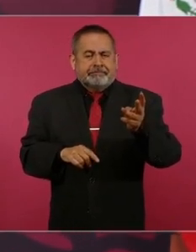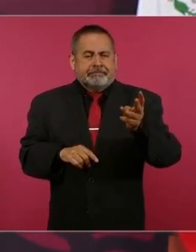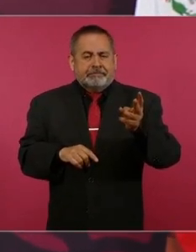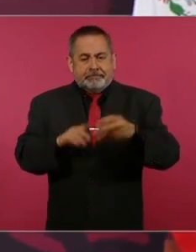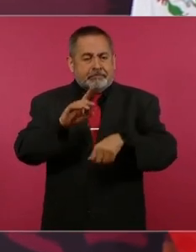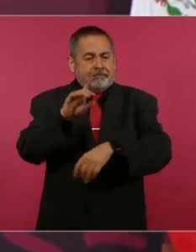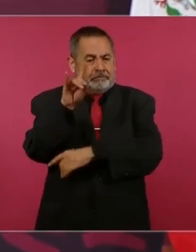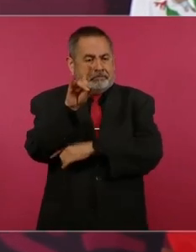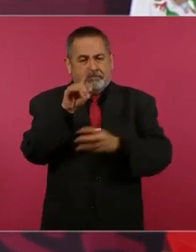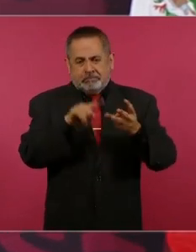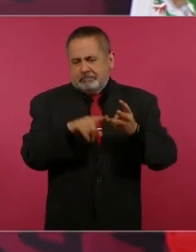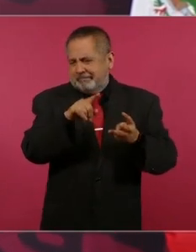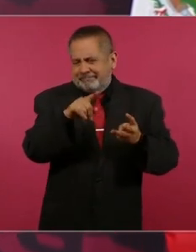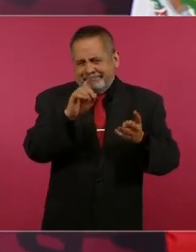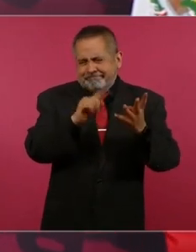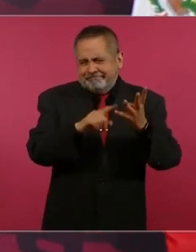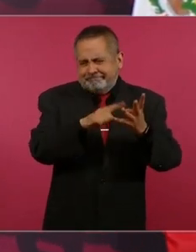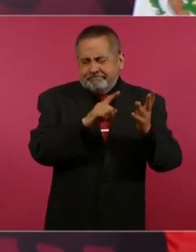Bolivia.